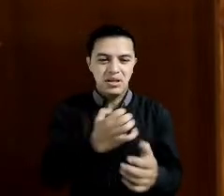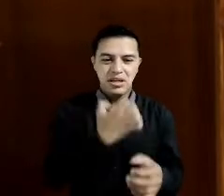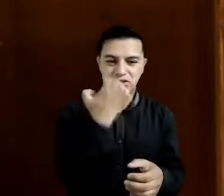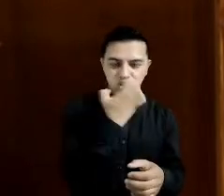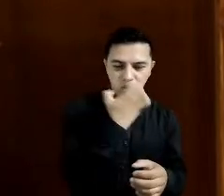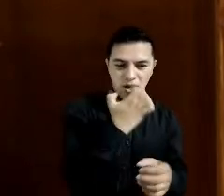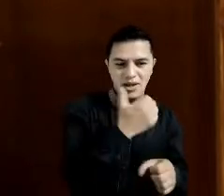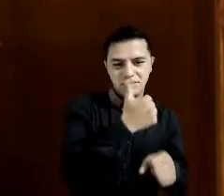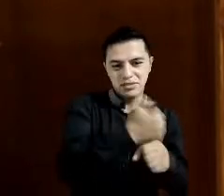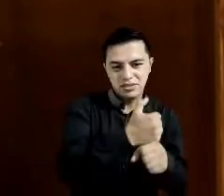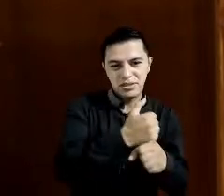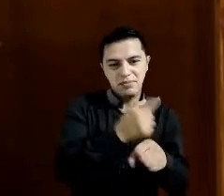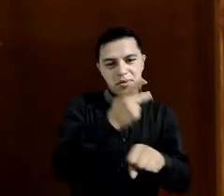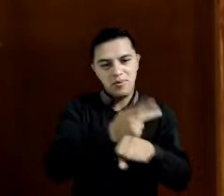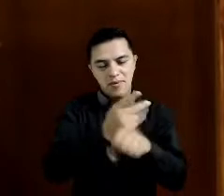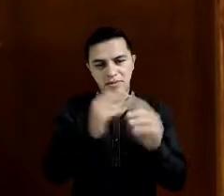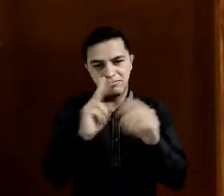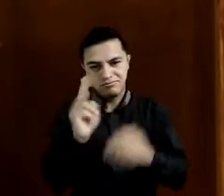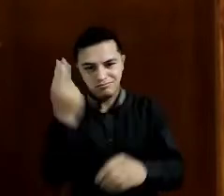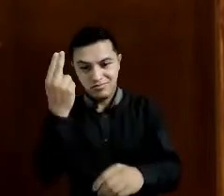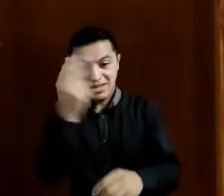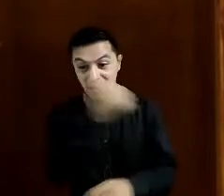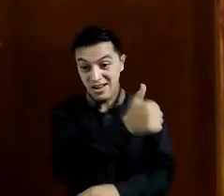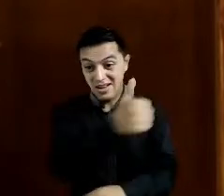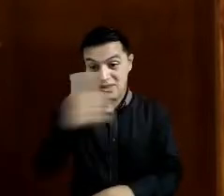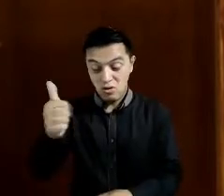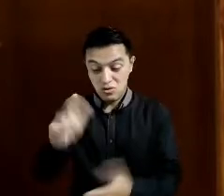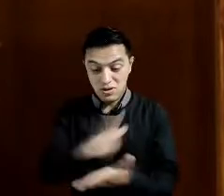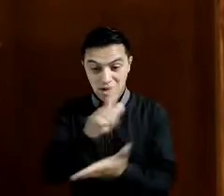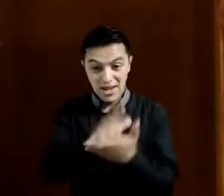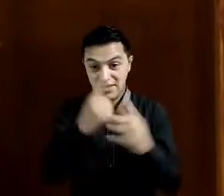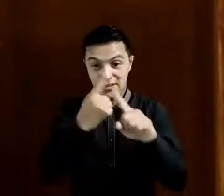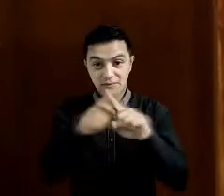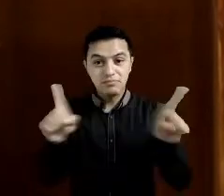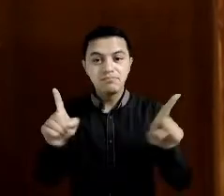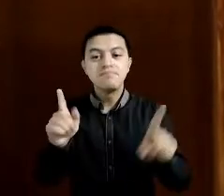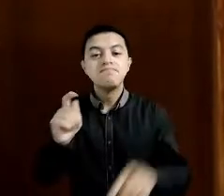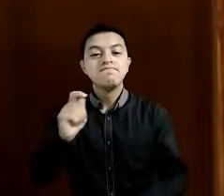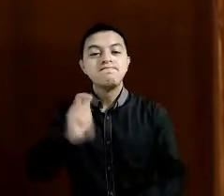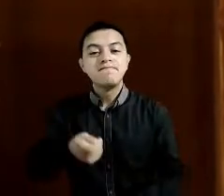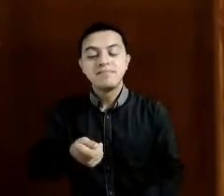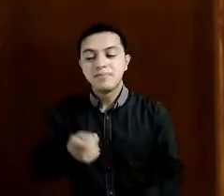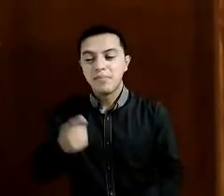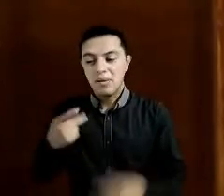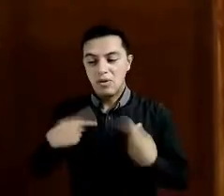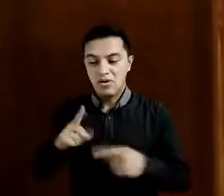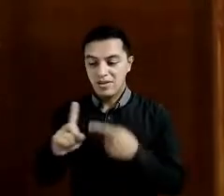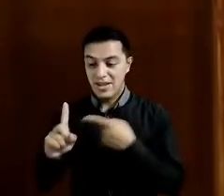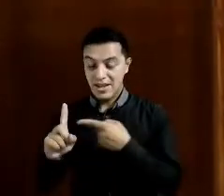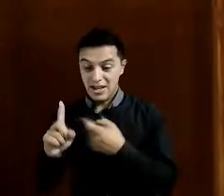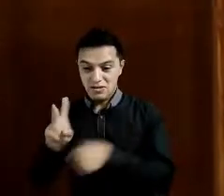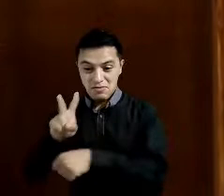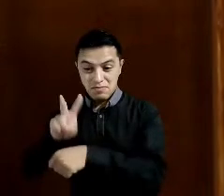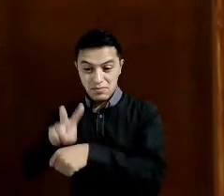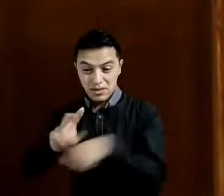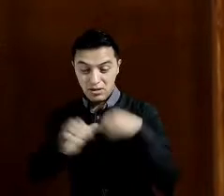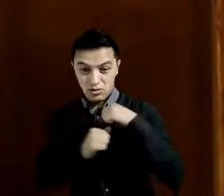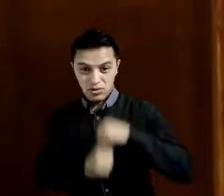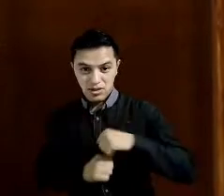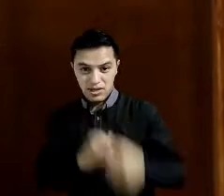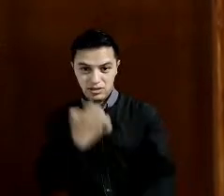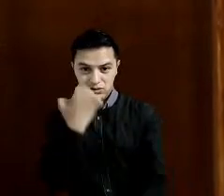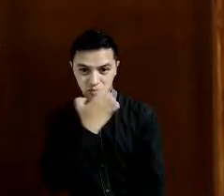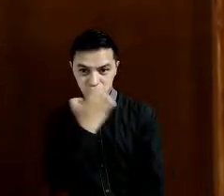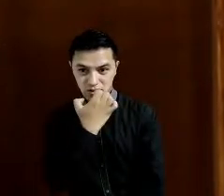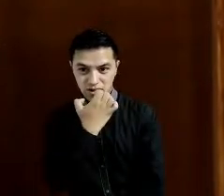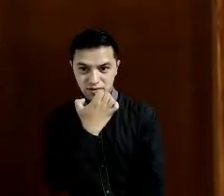no implica que el personal que ejerce funciones de supervisión tenga una naturaleza distinta